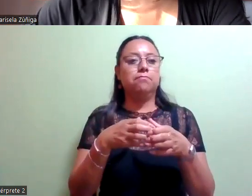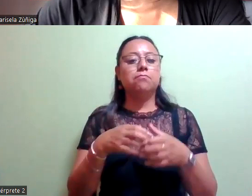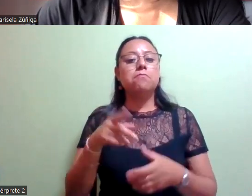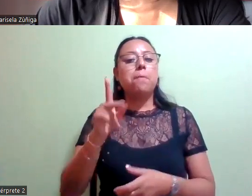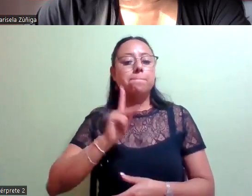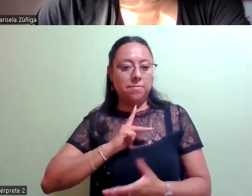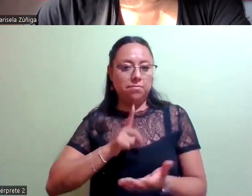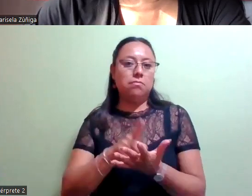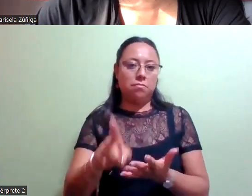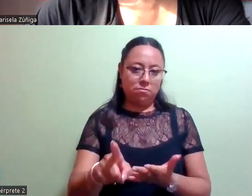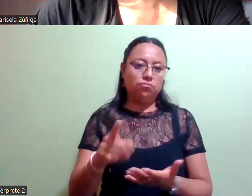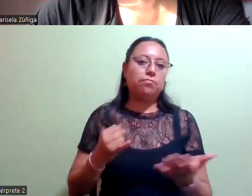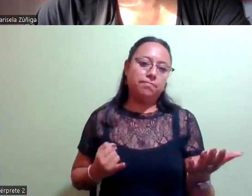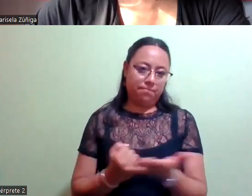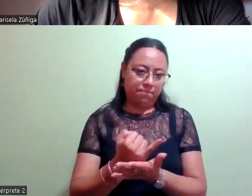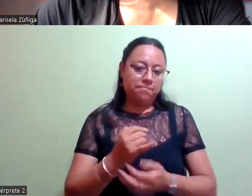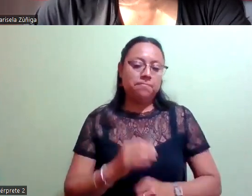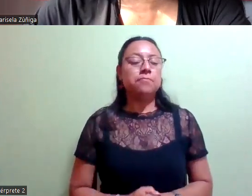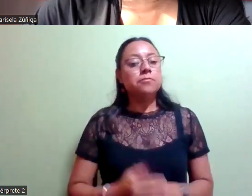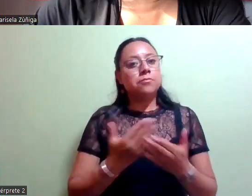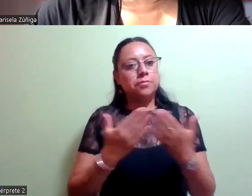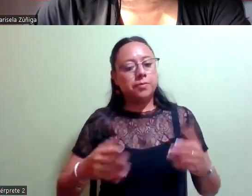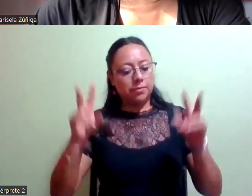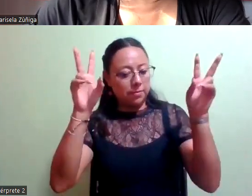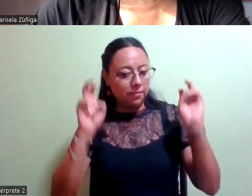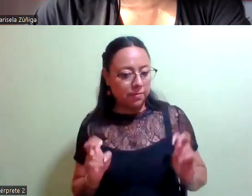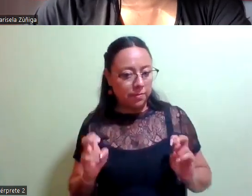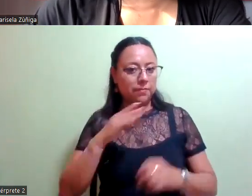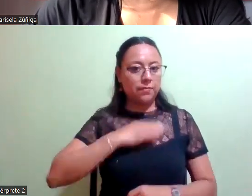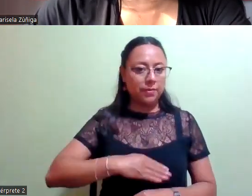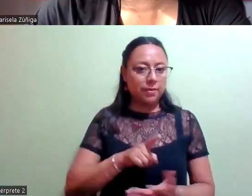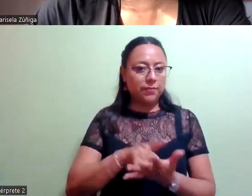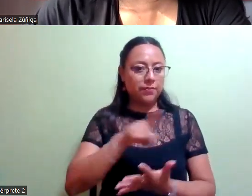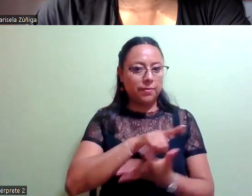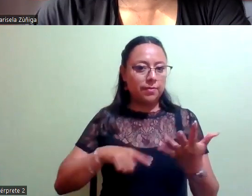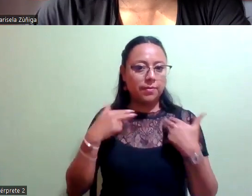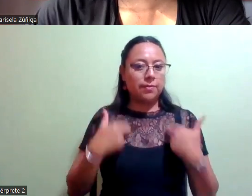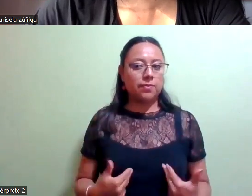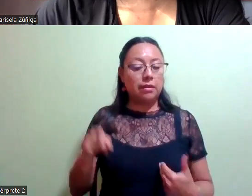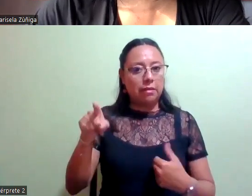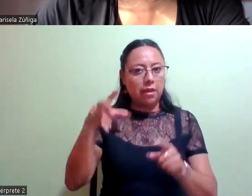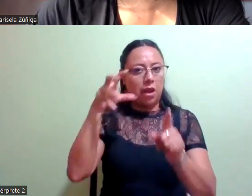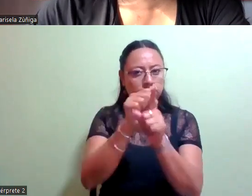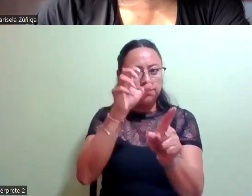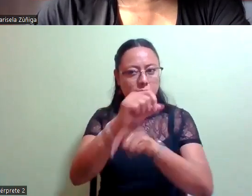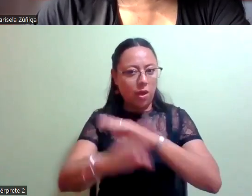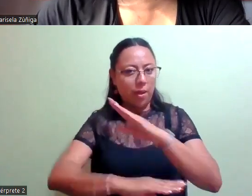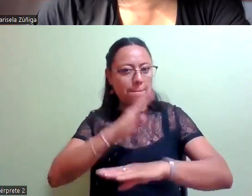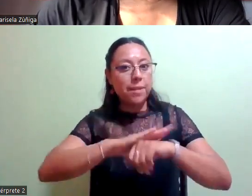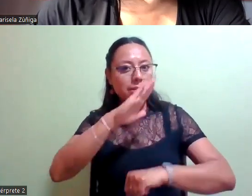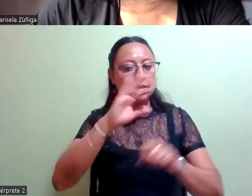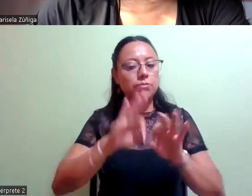consultora independiente en temas de justicia y derechos humanos. Entre sus logros más destacados es